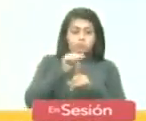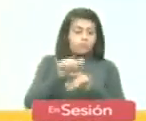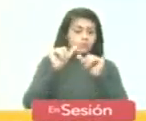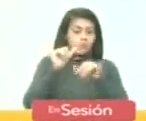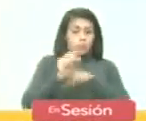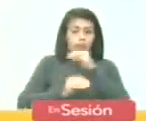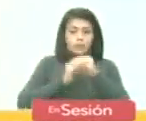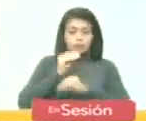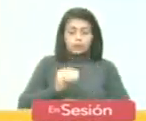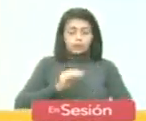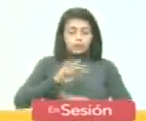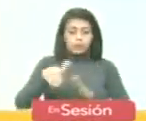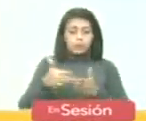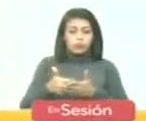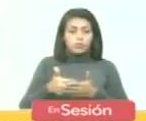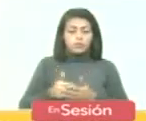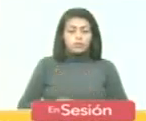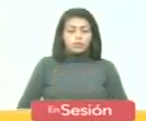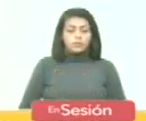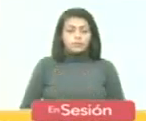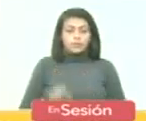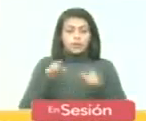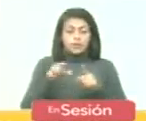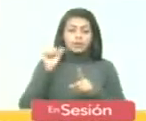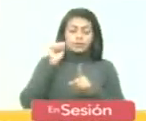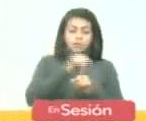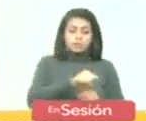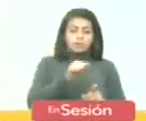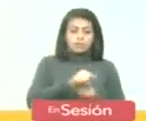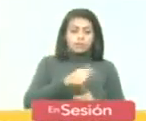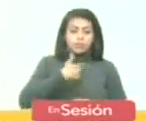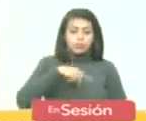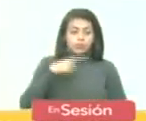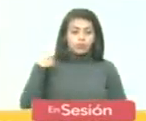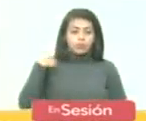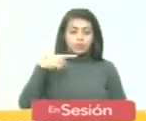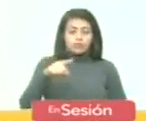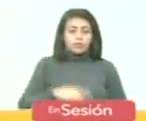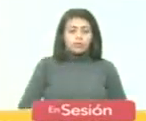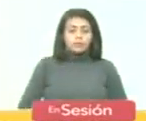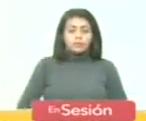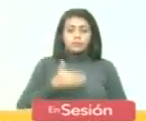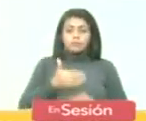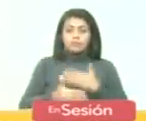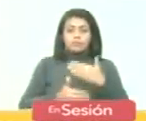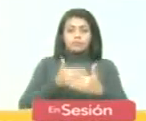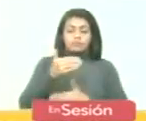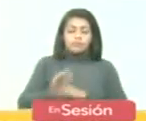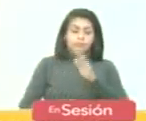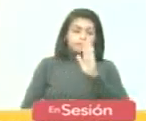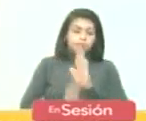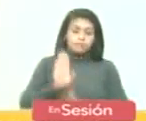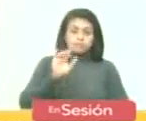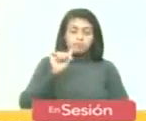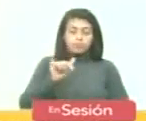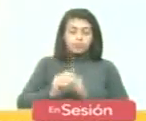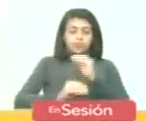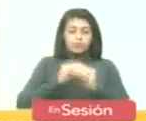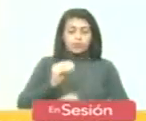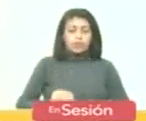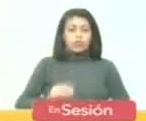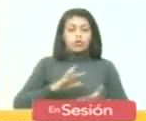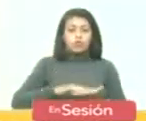obligados a dar. Y que en esa lucha nosotros tenemos que avanzar para llenar de gloria